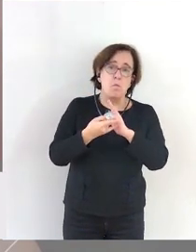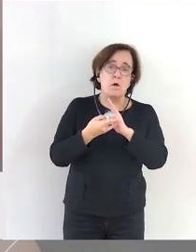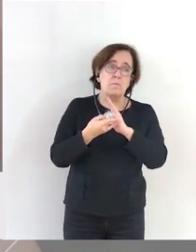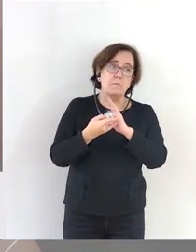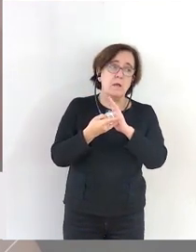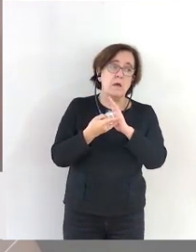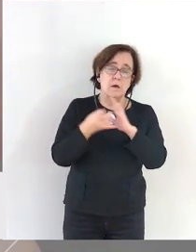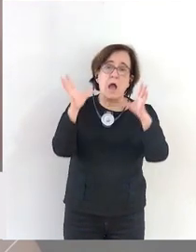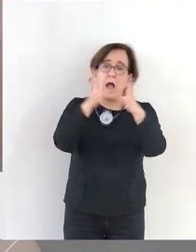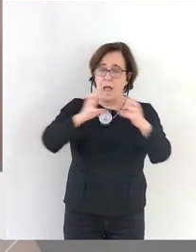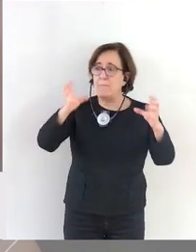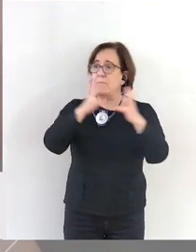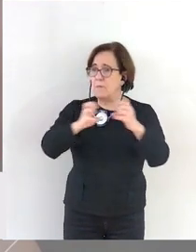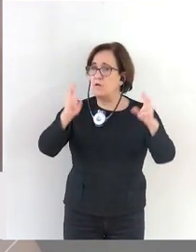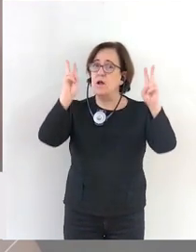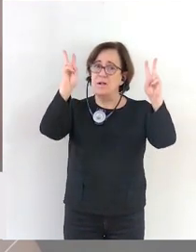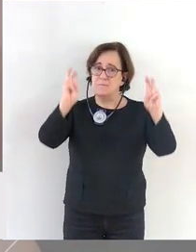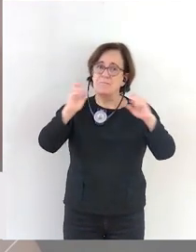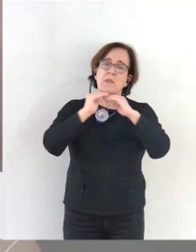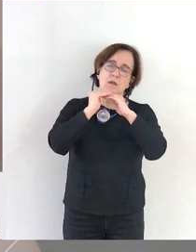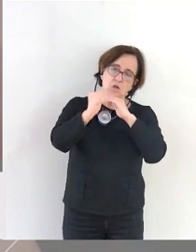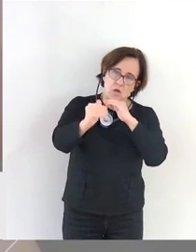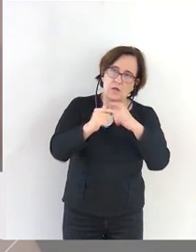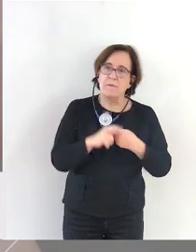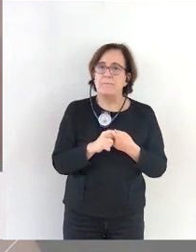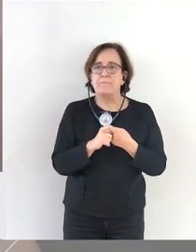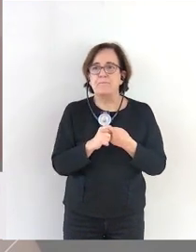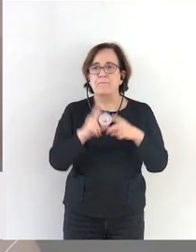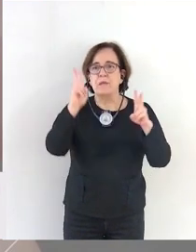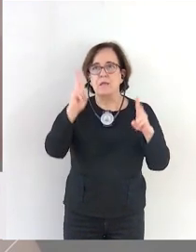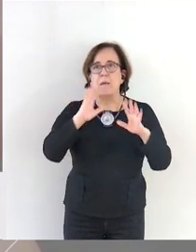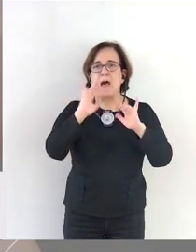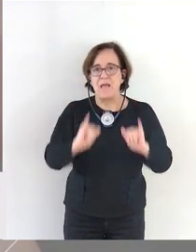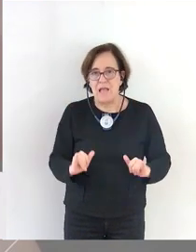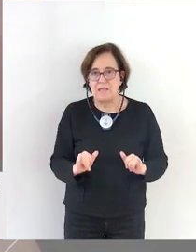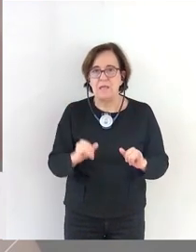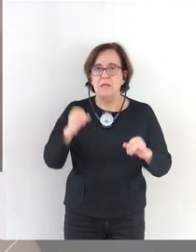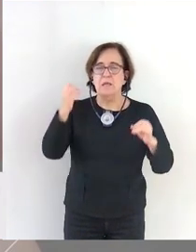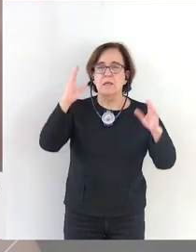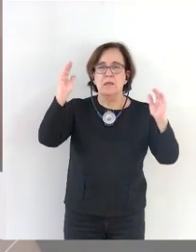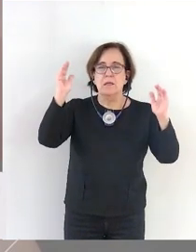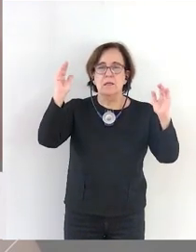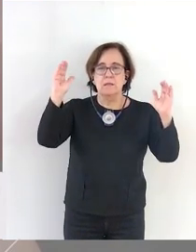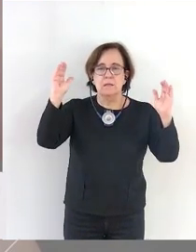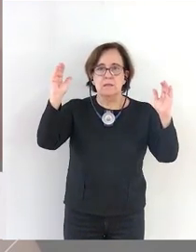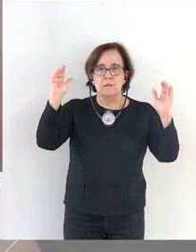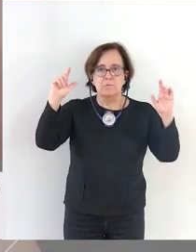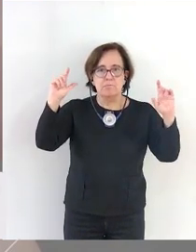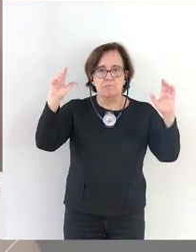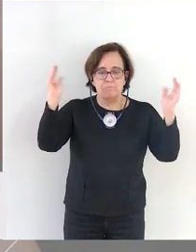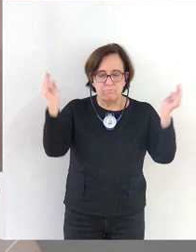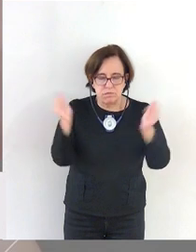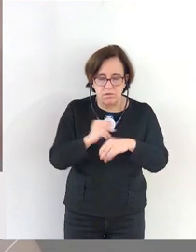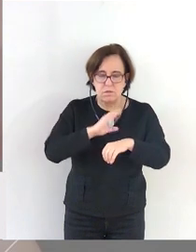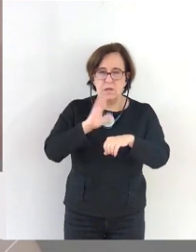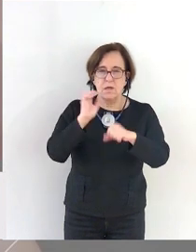ambicioso en cuanto al tema de la sostenibilidad en cuanto al tema de la energía el reducir las emisiones de Carbón a finales de